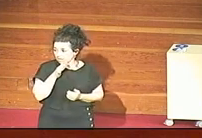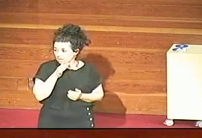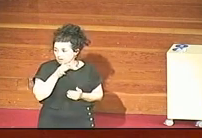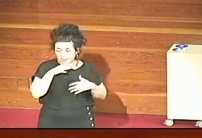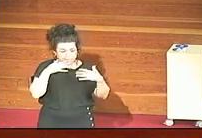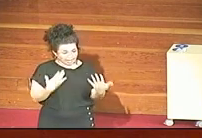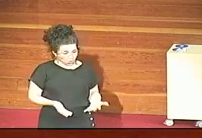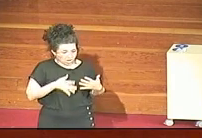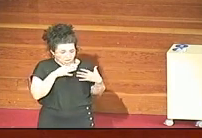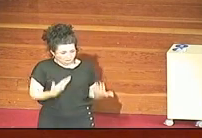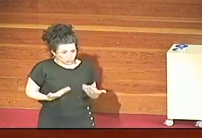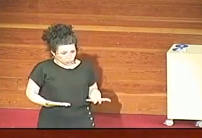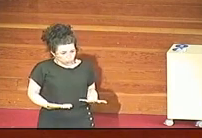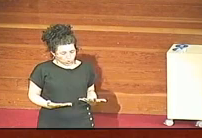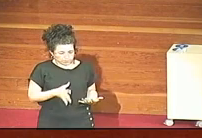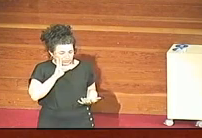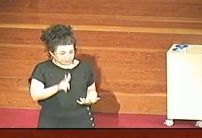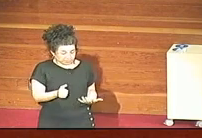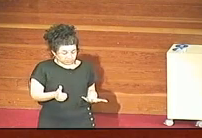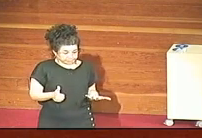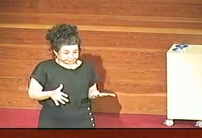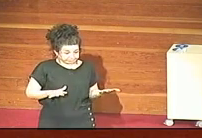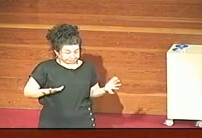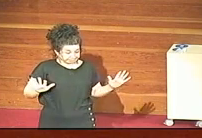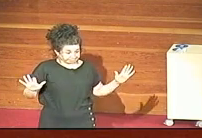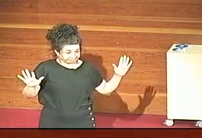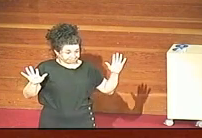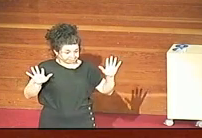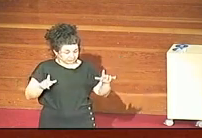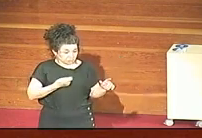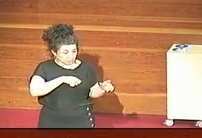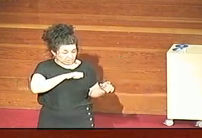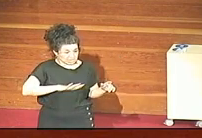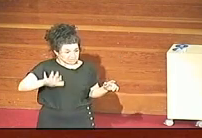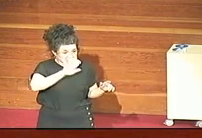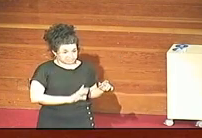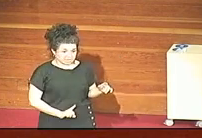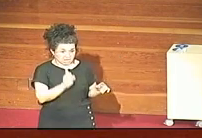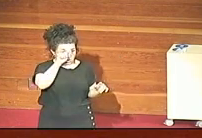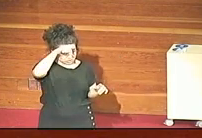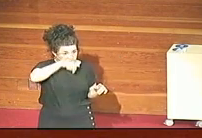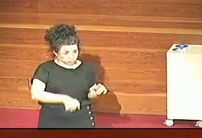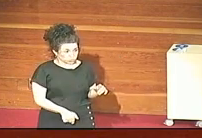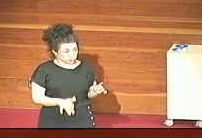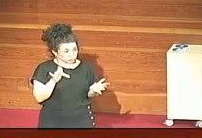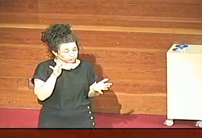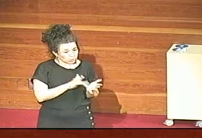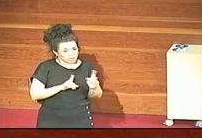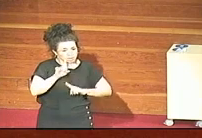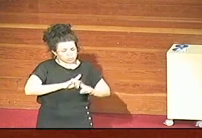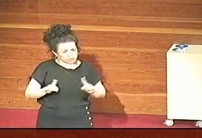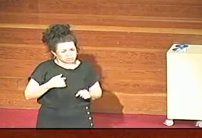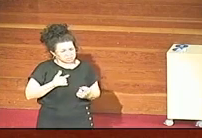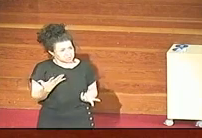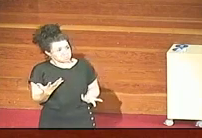porque vamos viendo el desastre que está pasando en españa tanto en el norte como en el sur y yo me pregunto